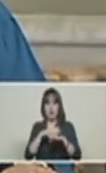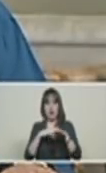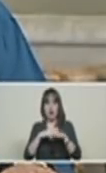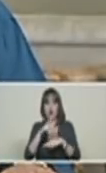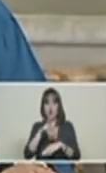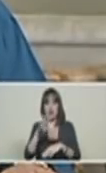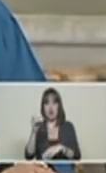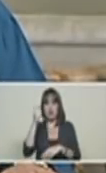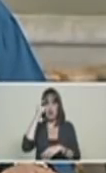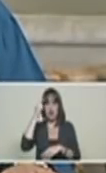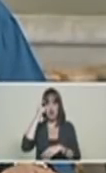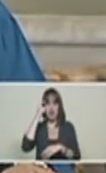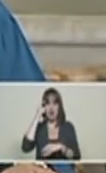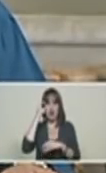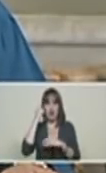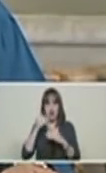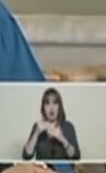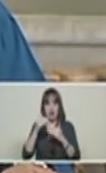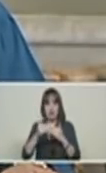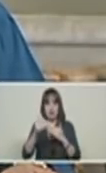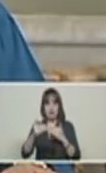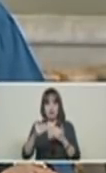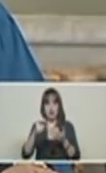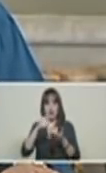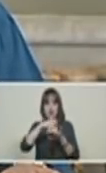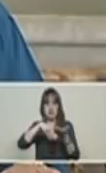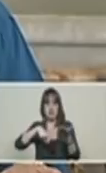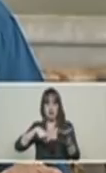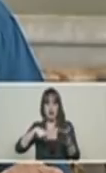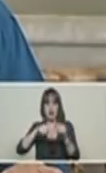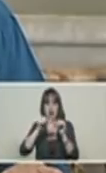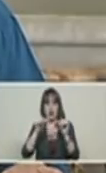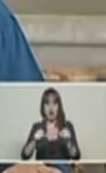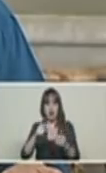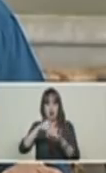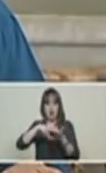hemos instalado el nuevo sistema de cobro